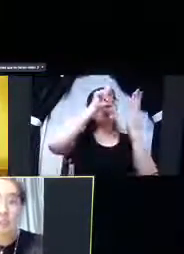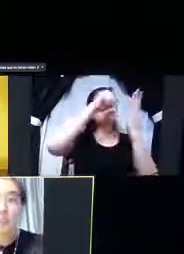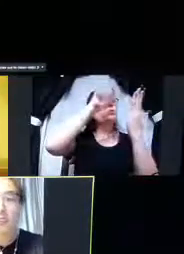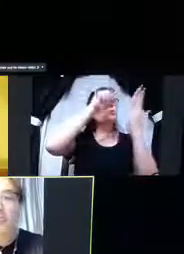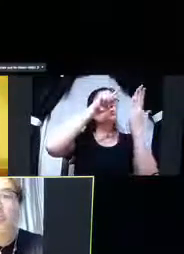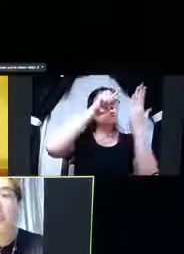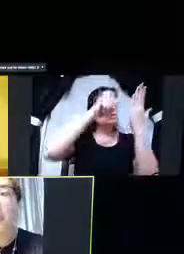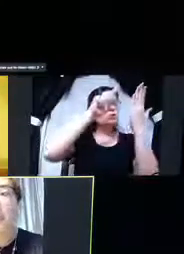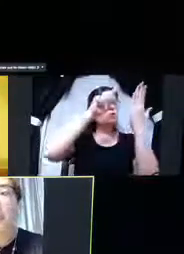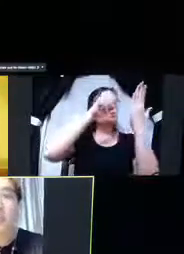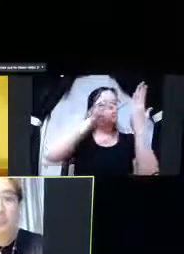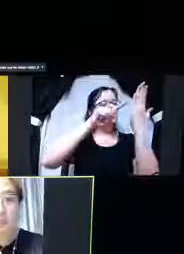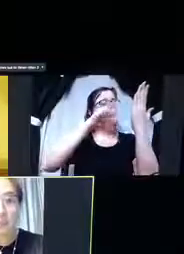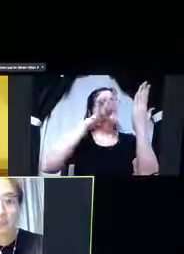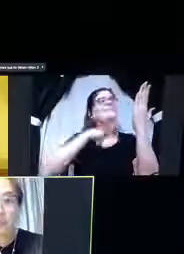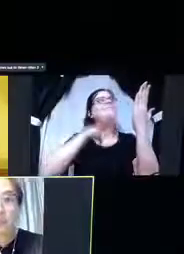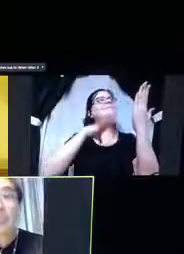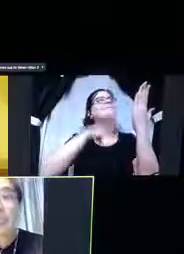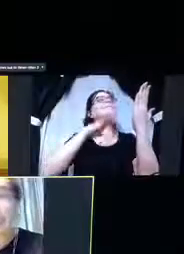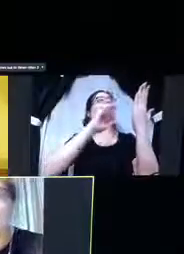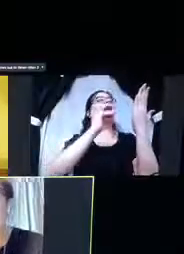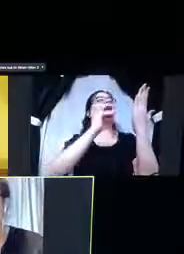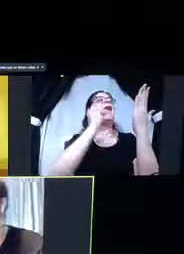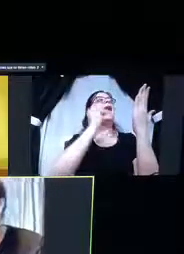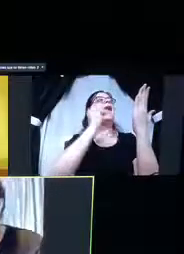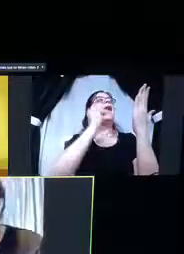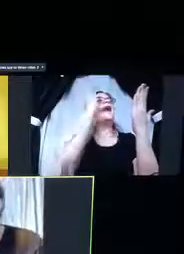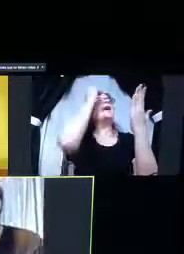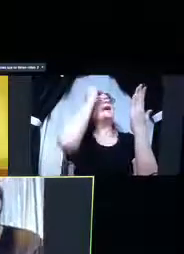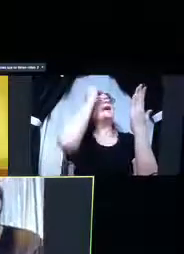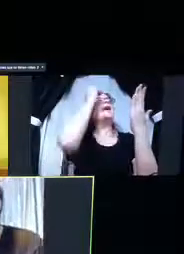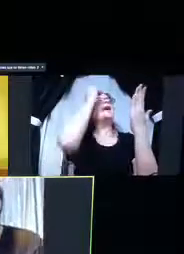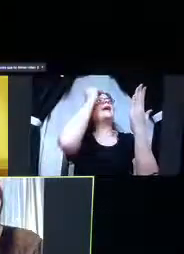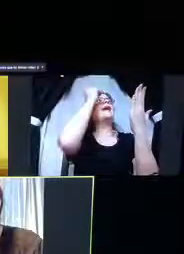que estoy contestando los de abajo. Cualquier cosa pueden volver a escribirlas.